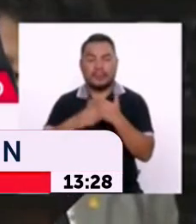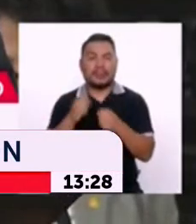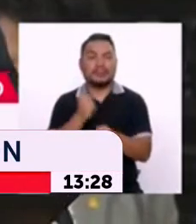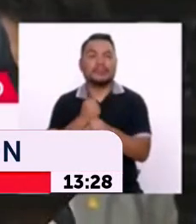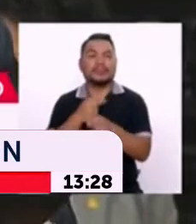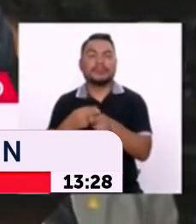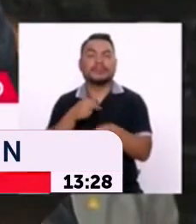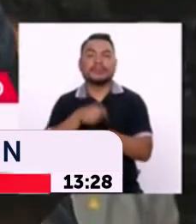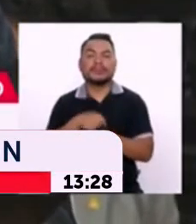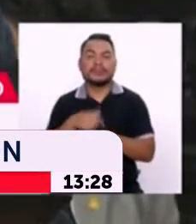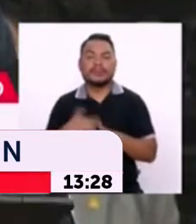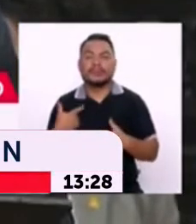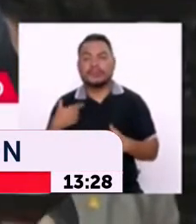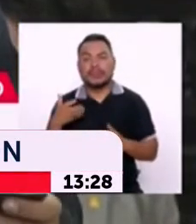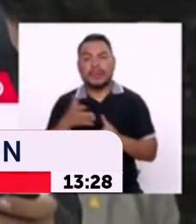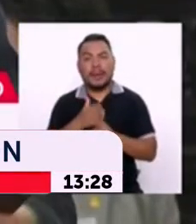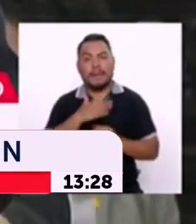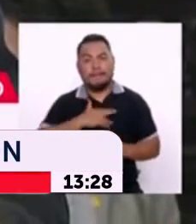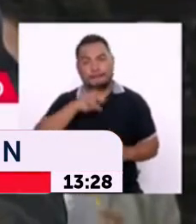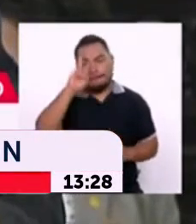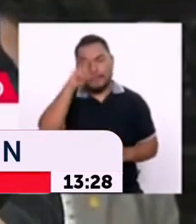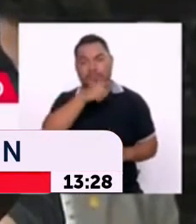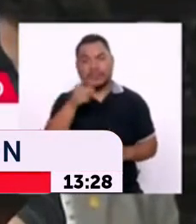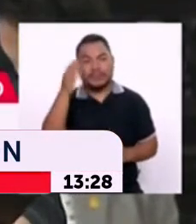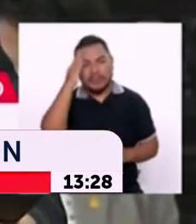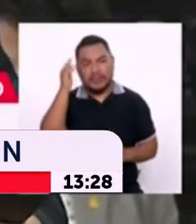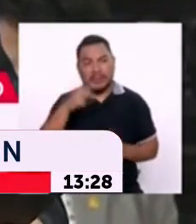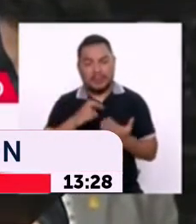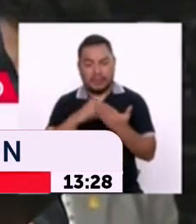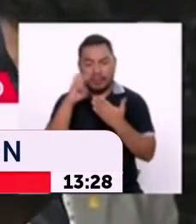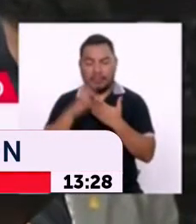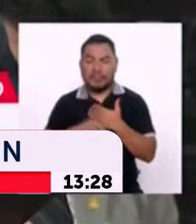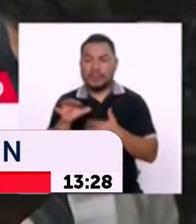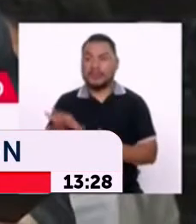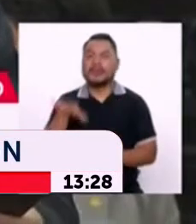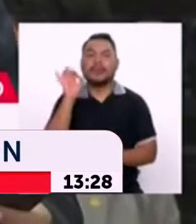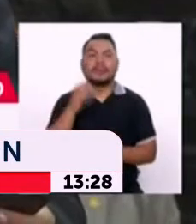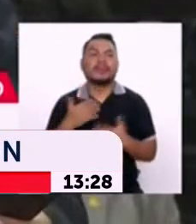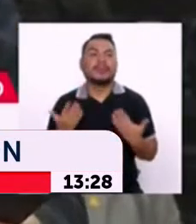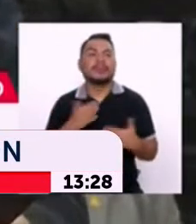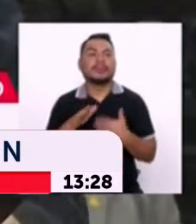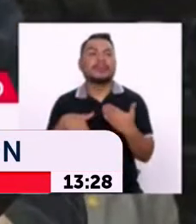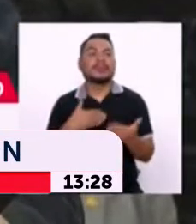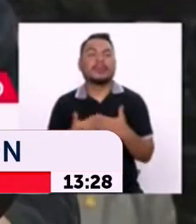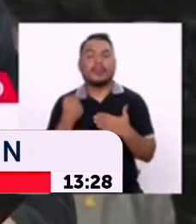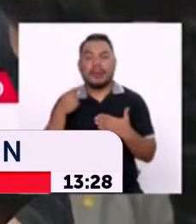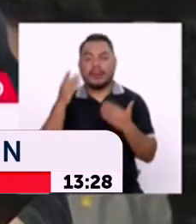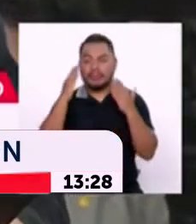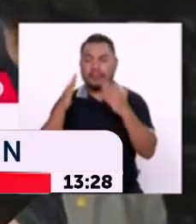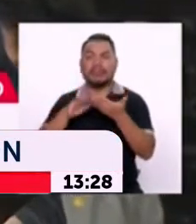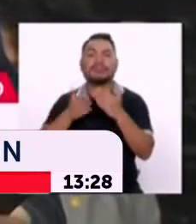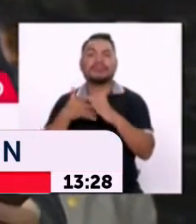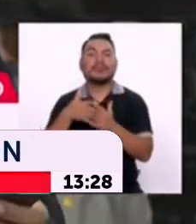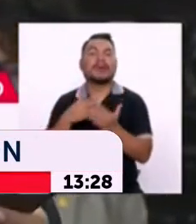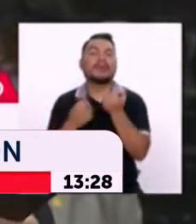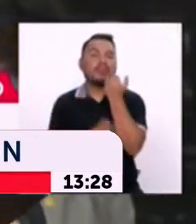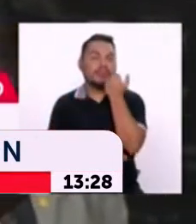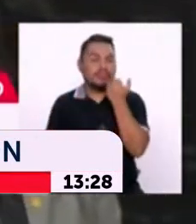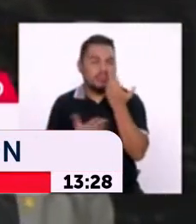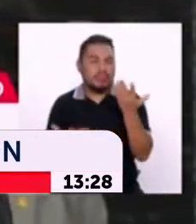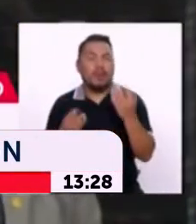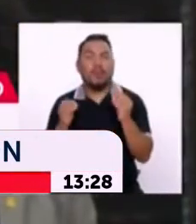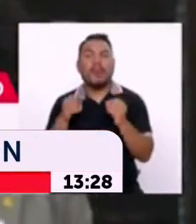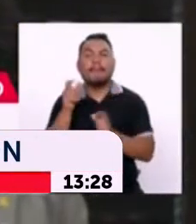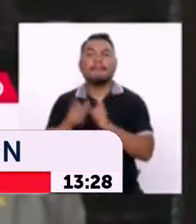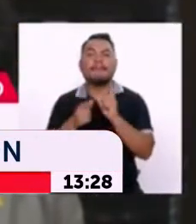de empleo temporal Urawi Perú, que como ustedes saben es un programa dirigido a la población vulnerable, a personas